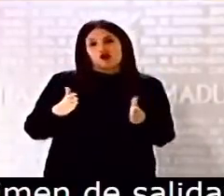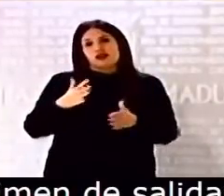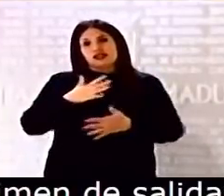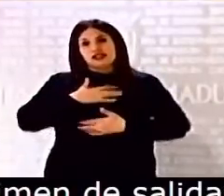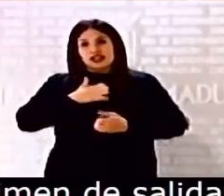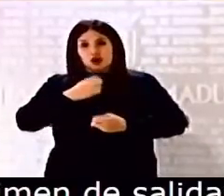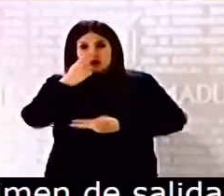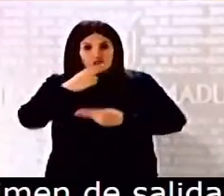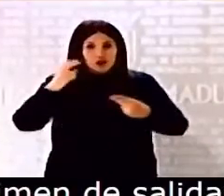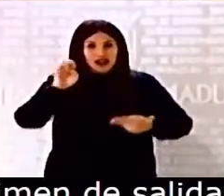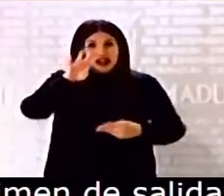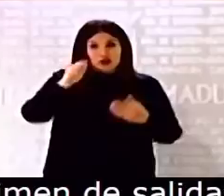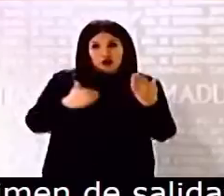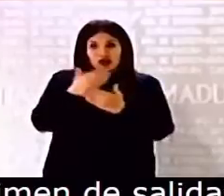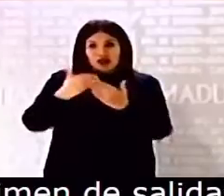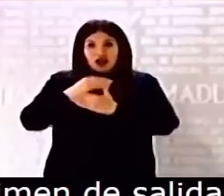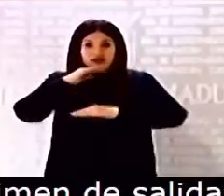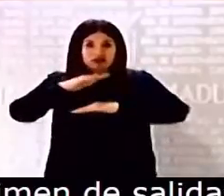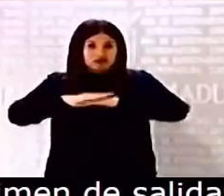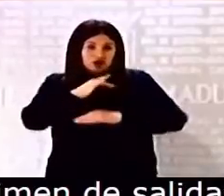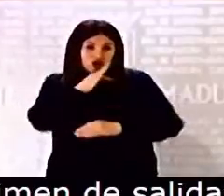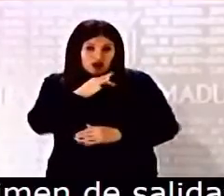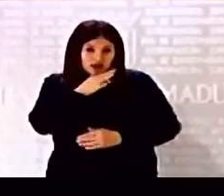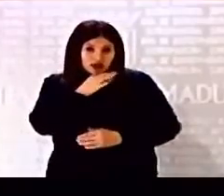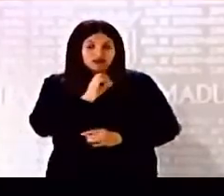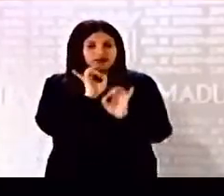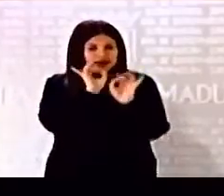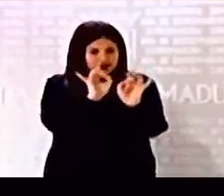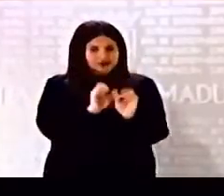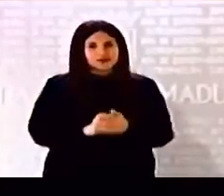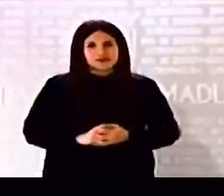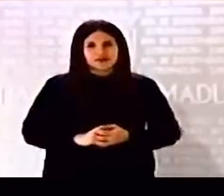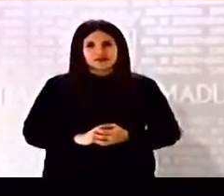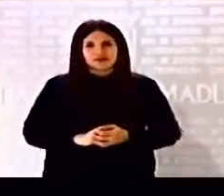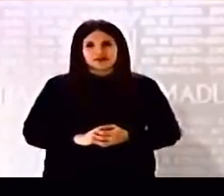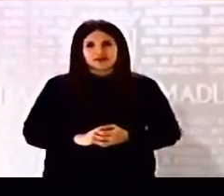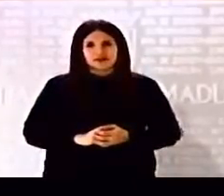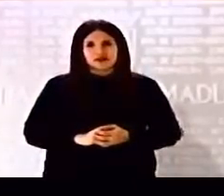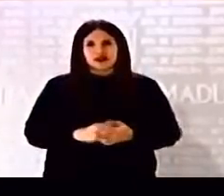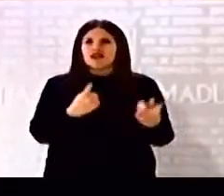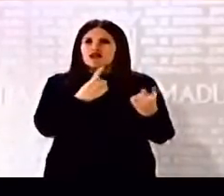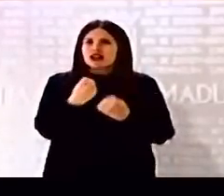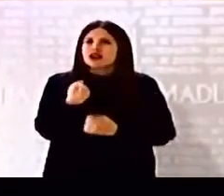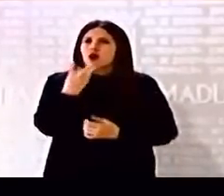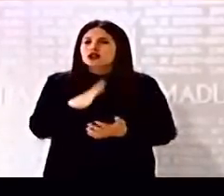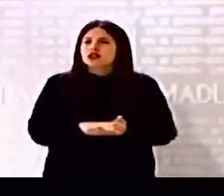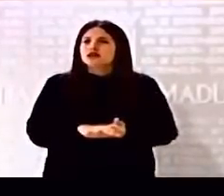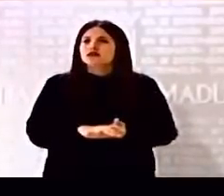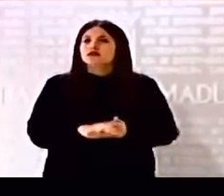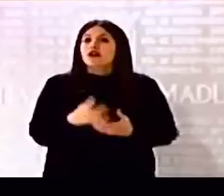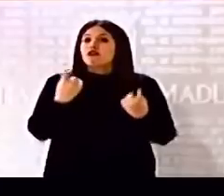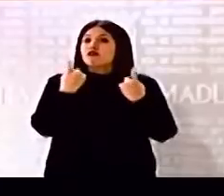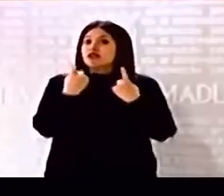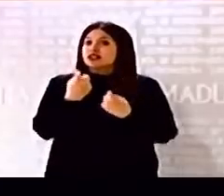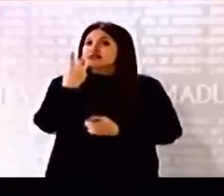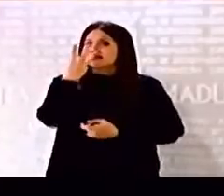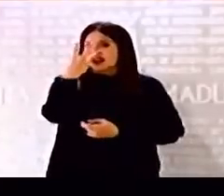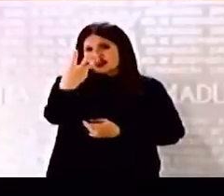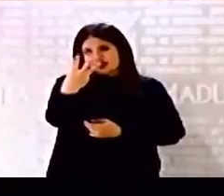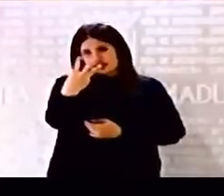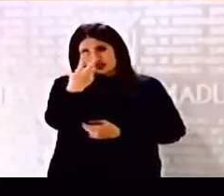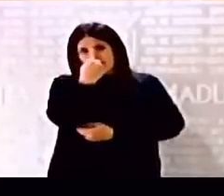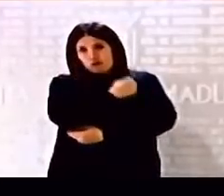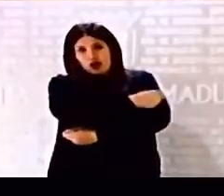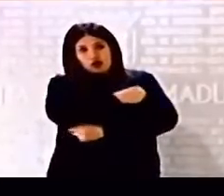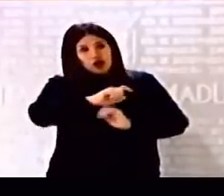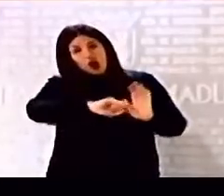de 14 días, ¿no? Así es. Vale. ¿Serían las que faltan? Hay tres que todavía no están